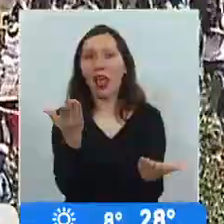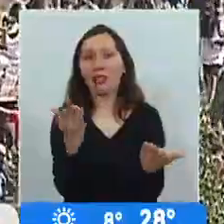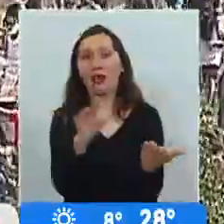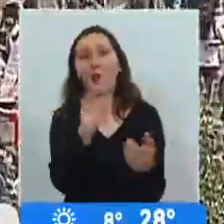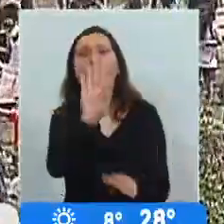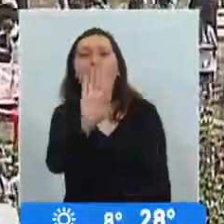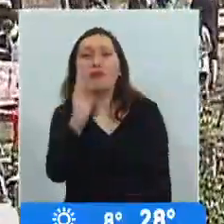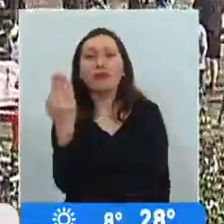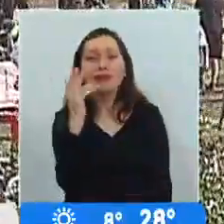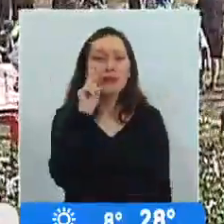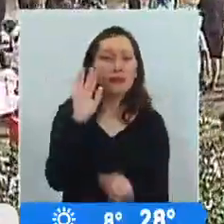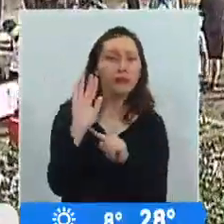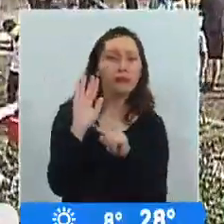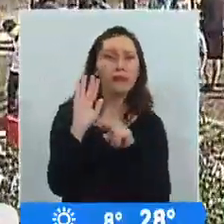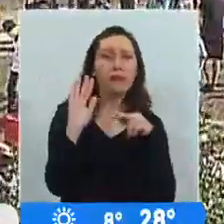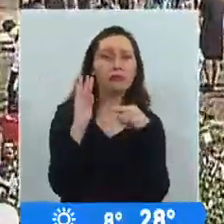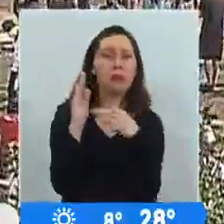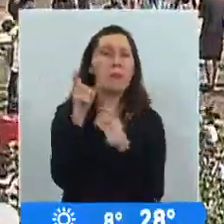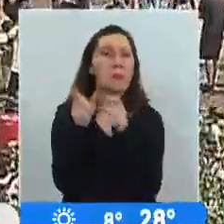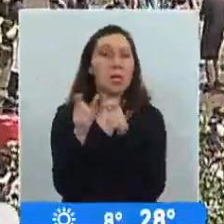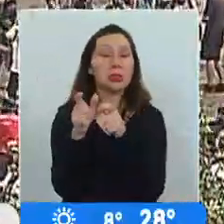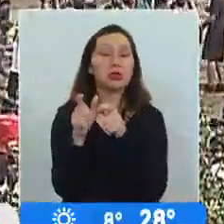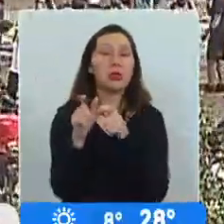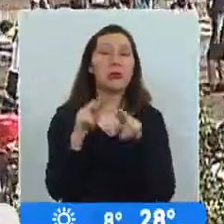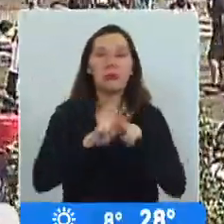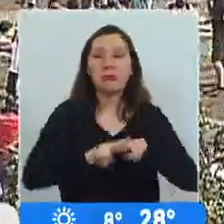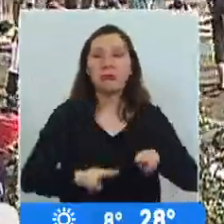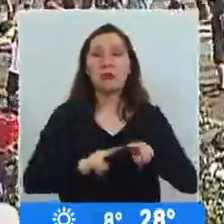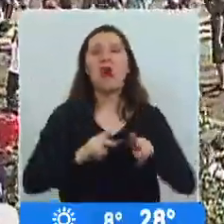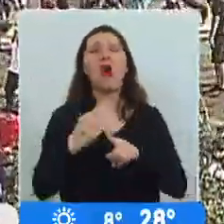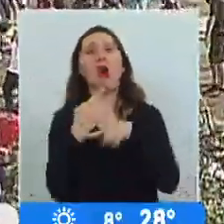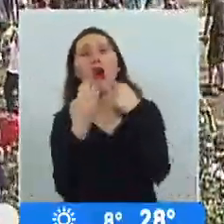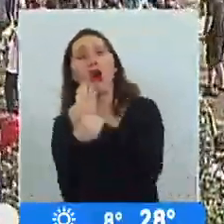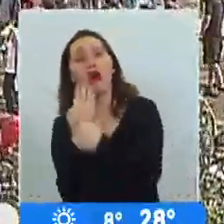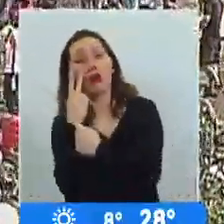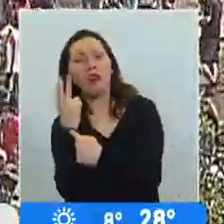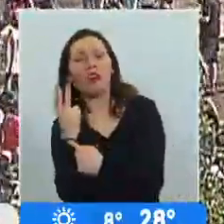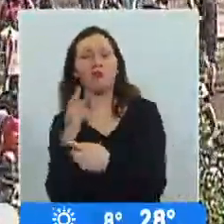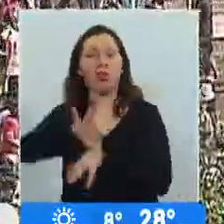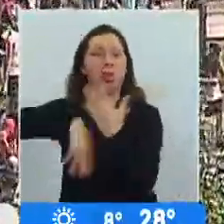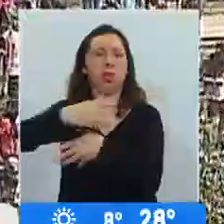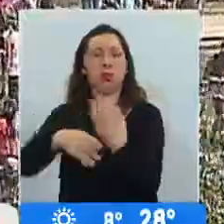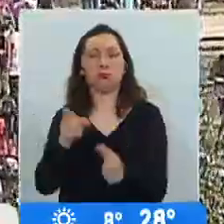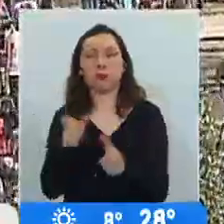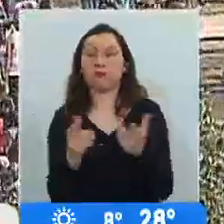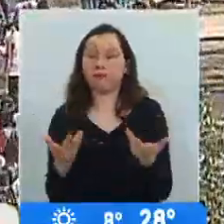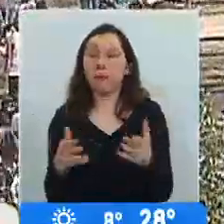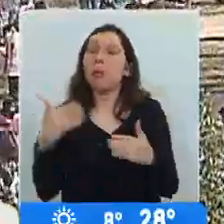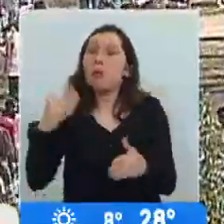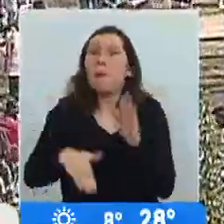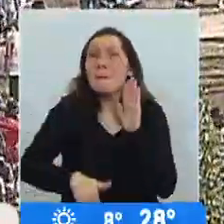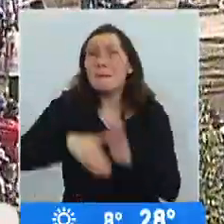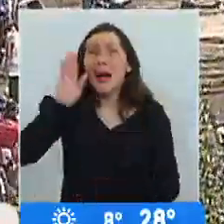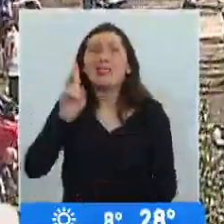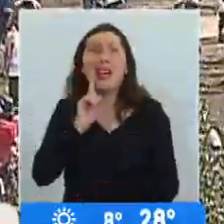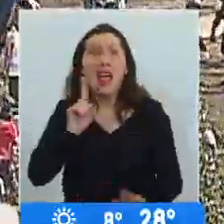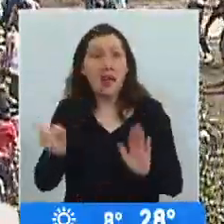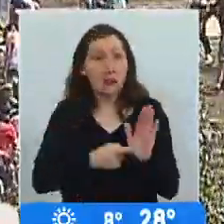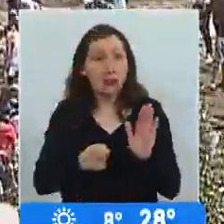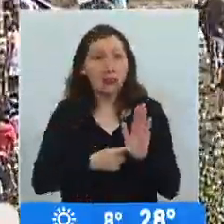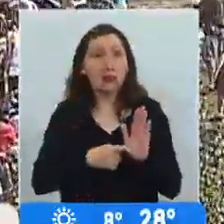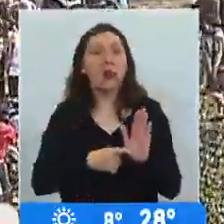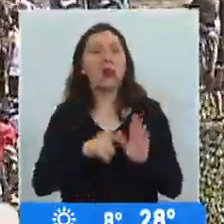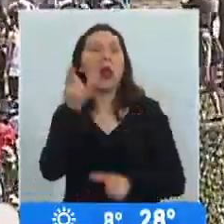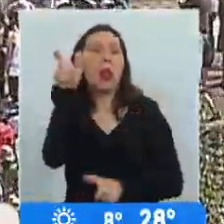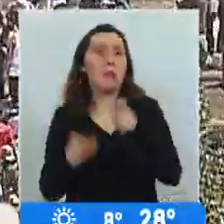acá en este mismo lugar, este grupo de personas que están realizando estos desórdenes. Pero, como lo decía anteriormente, hay que destacar que en realidad la gran